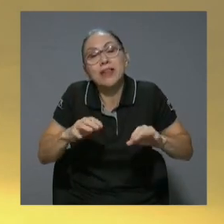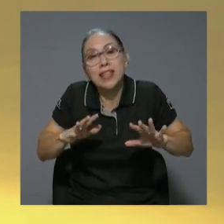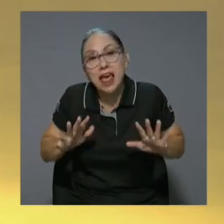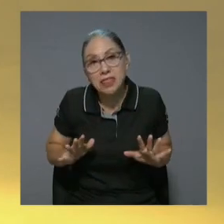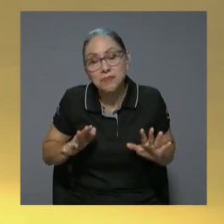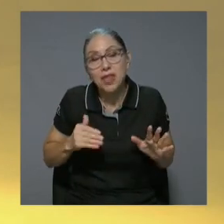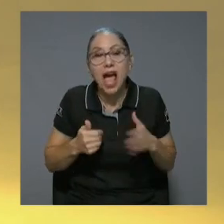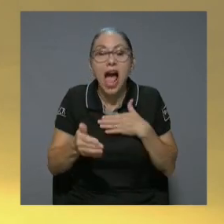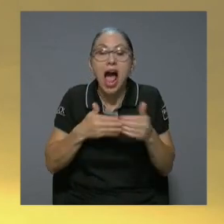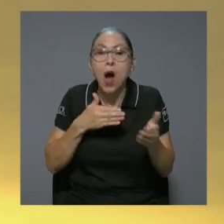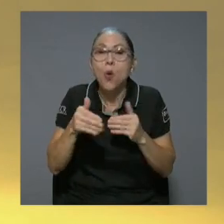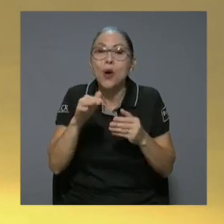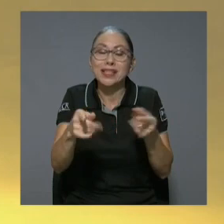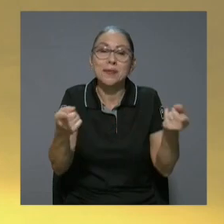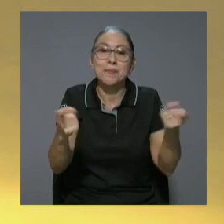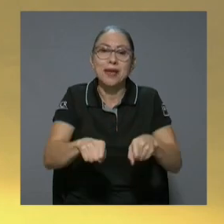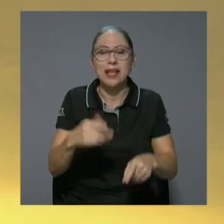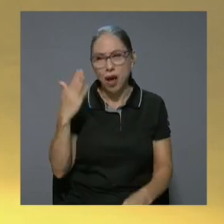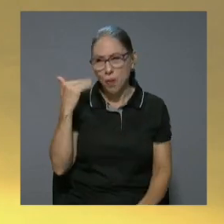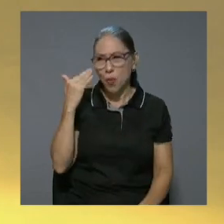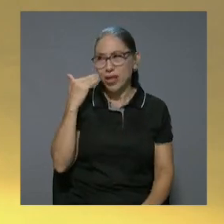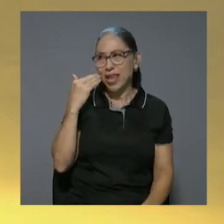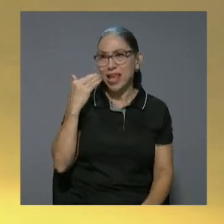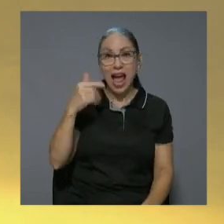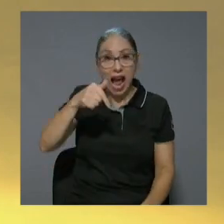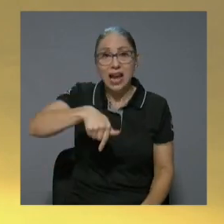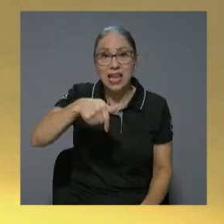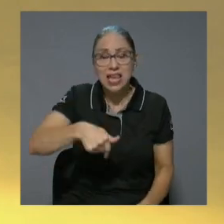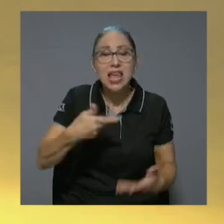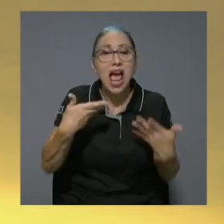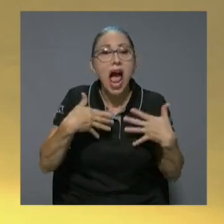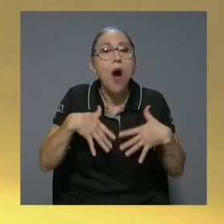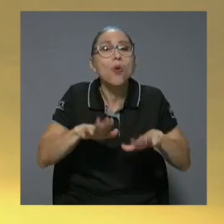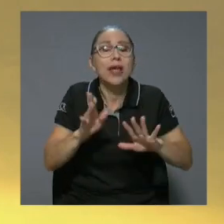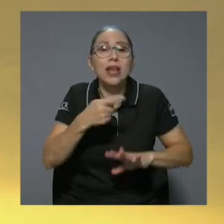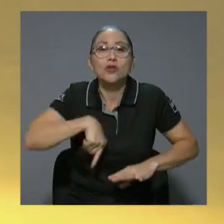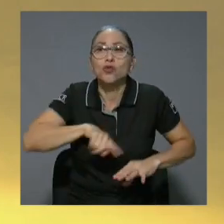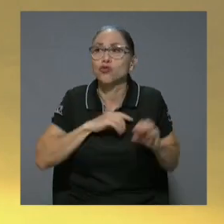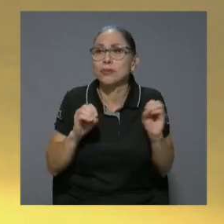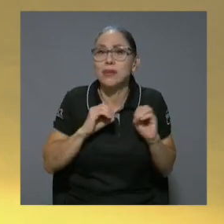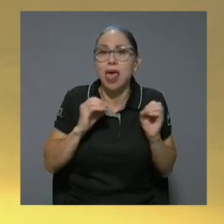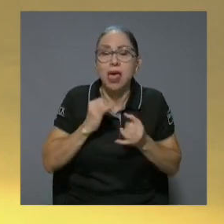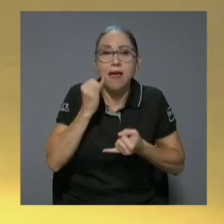pasa. Porque aquí, aunque no tenemos frontera